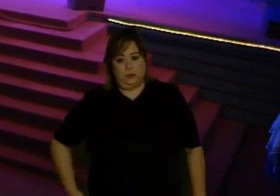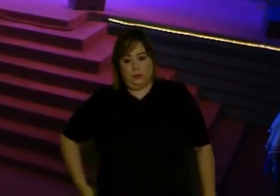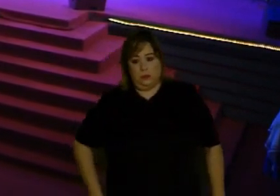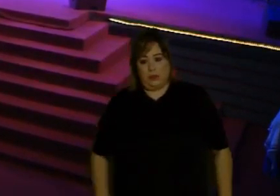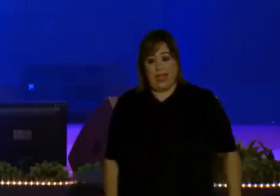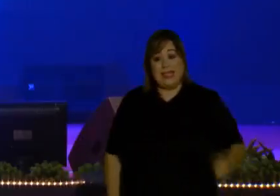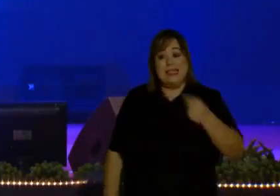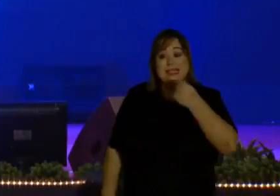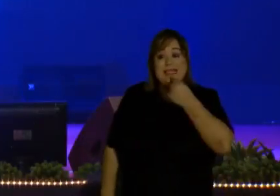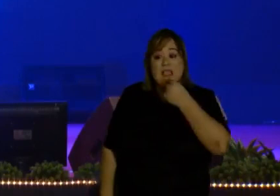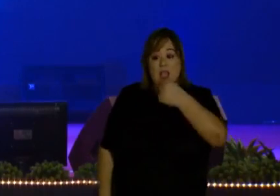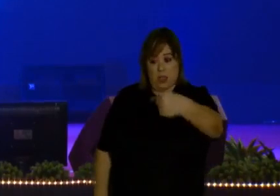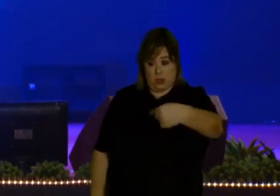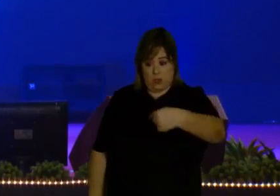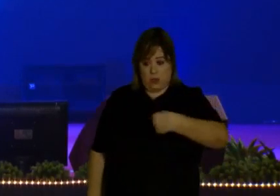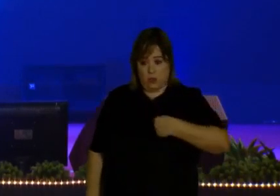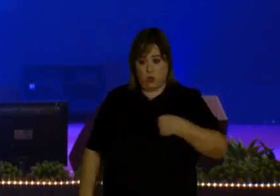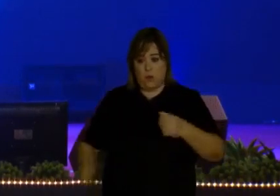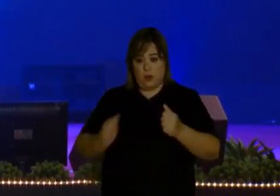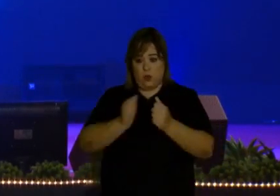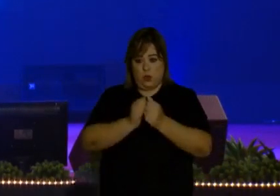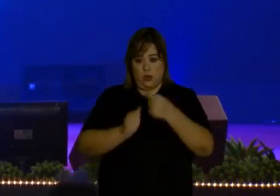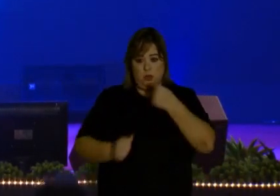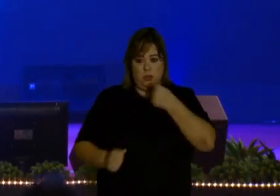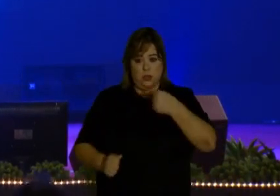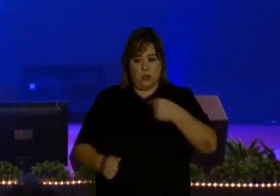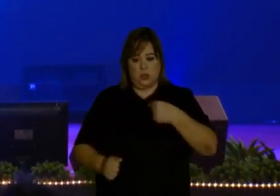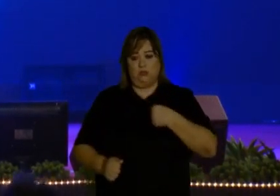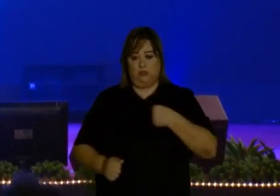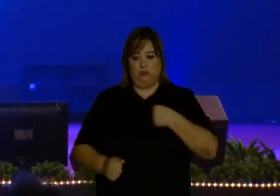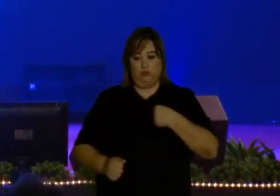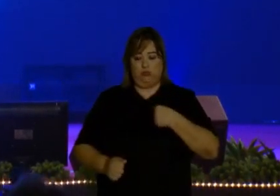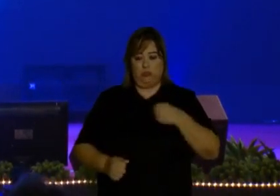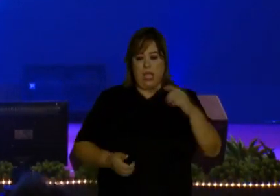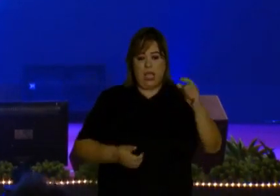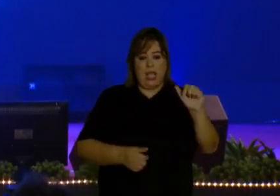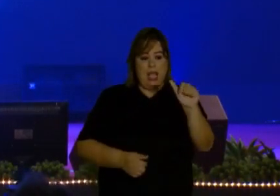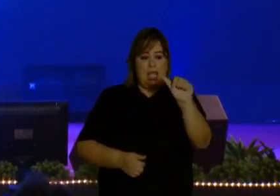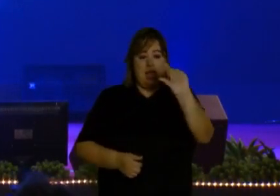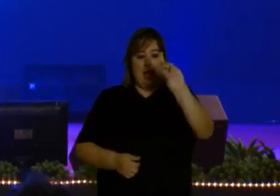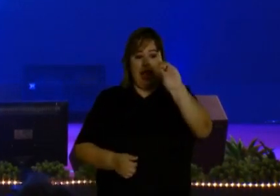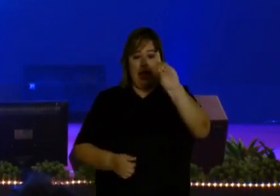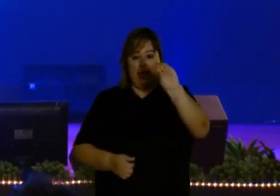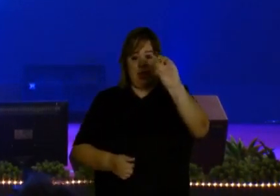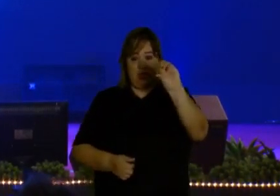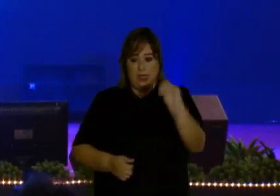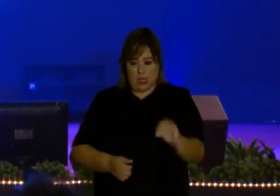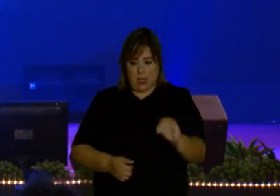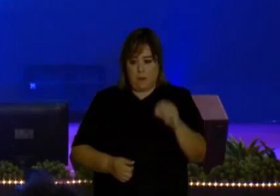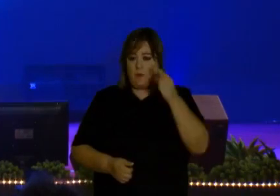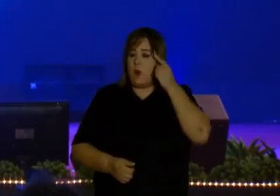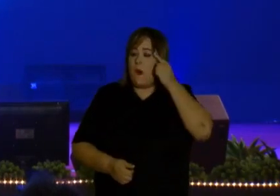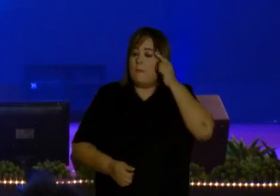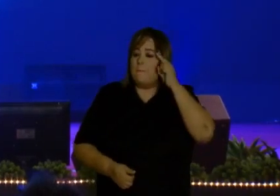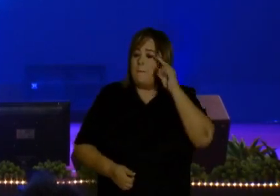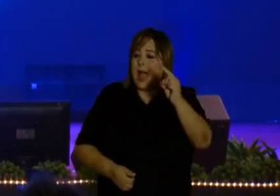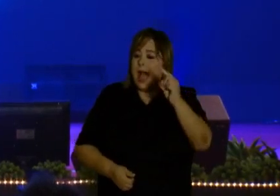Diga conmigo: el diezmo me da autoridad. Nunca he conocido a nadie que